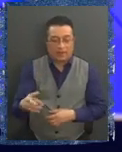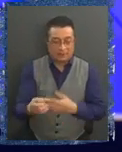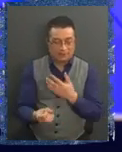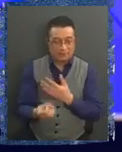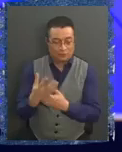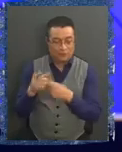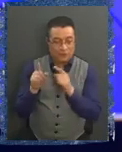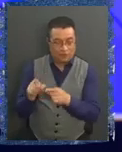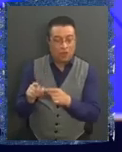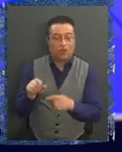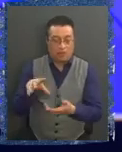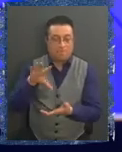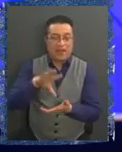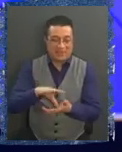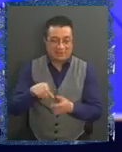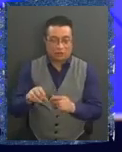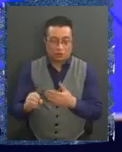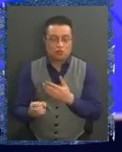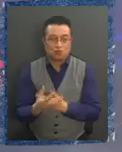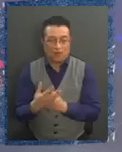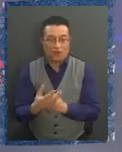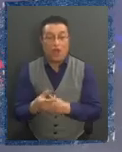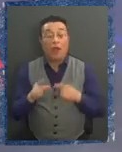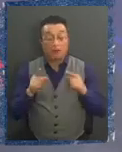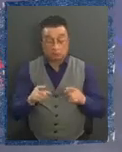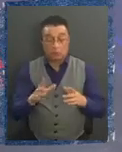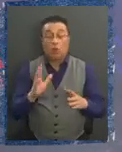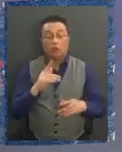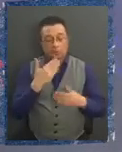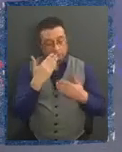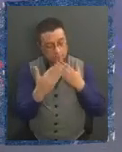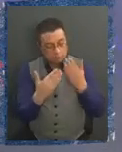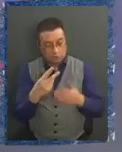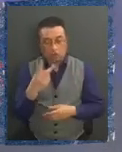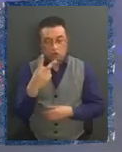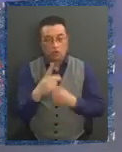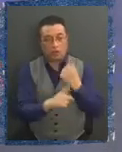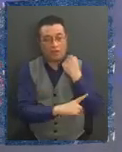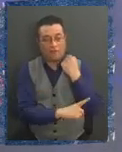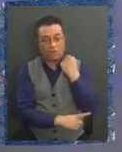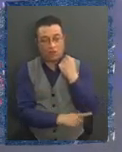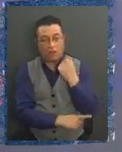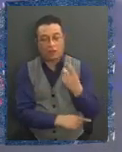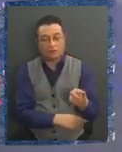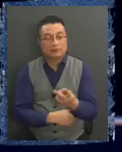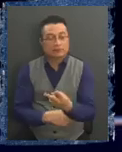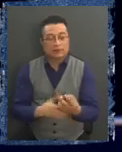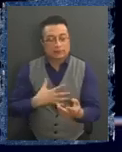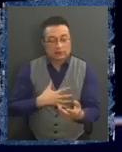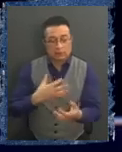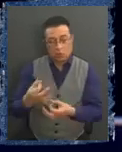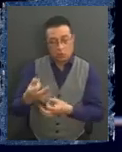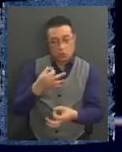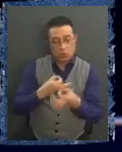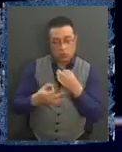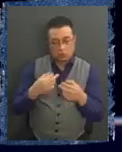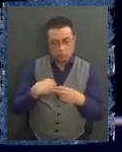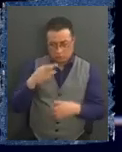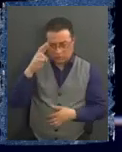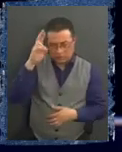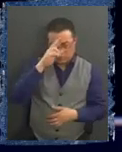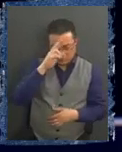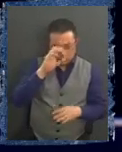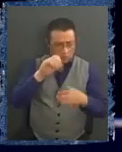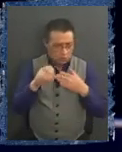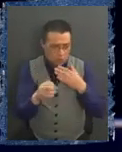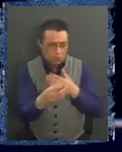va a tener nuestro país. Vamos entonces rápidamente con nuestros dos abogados. Queremos que nos cuenten como las curiosidades, las